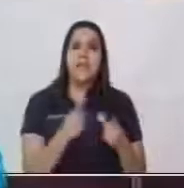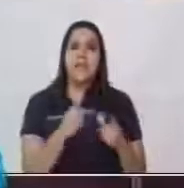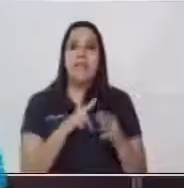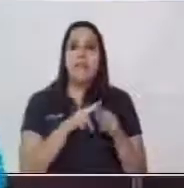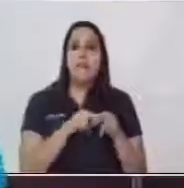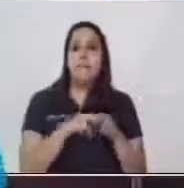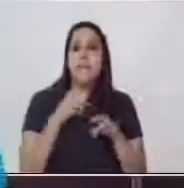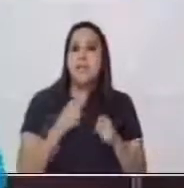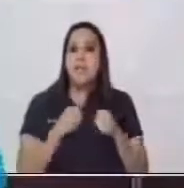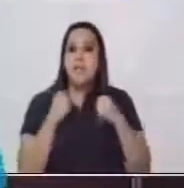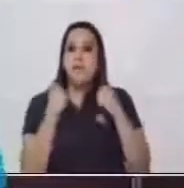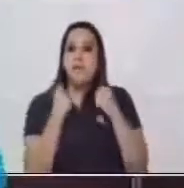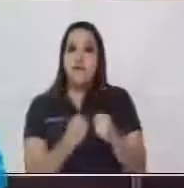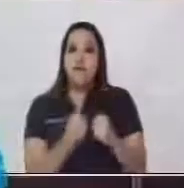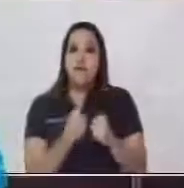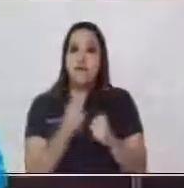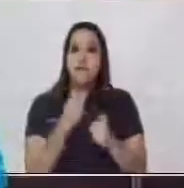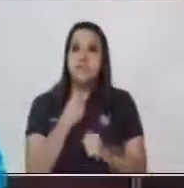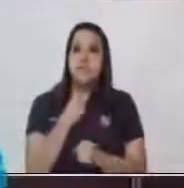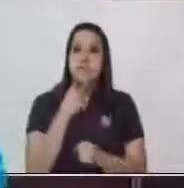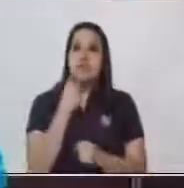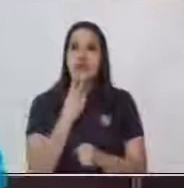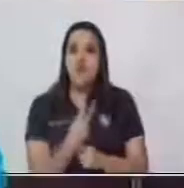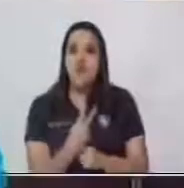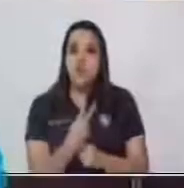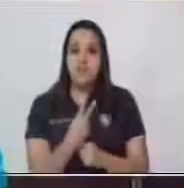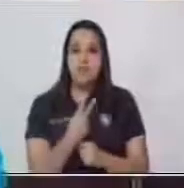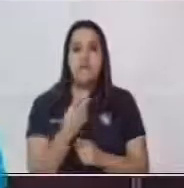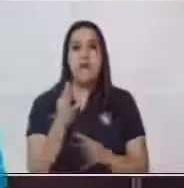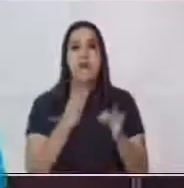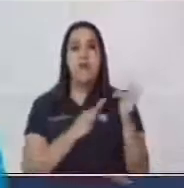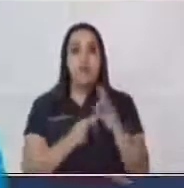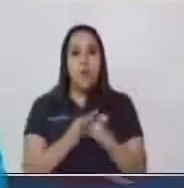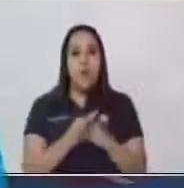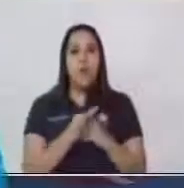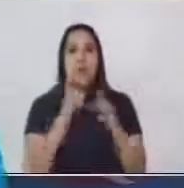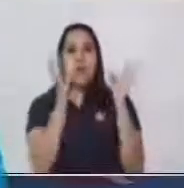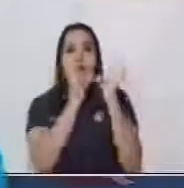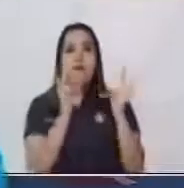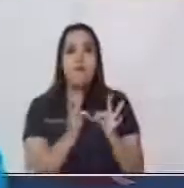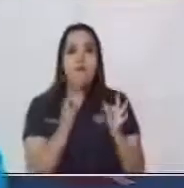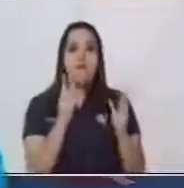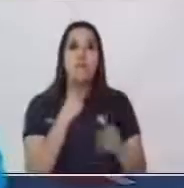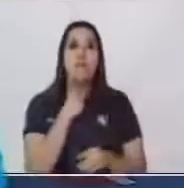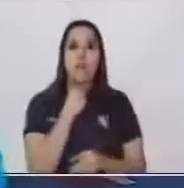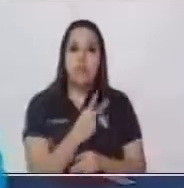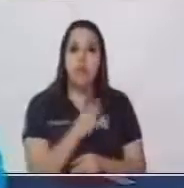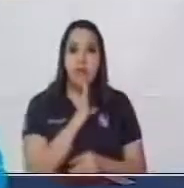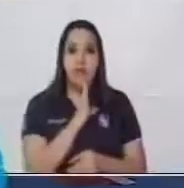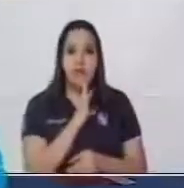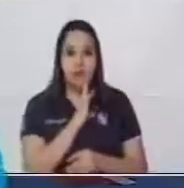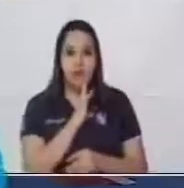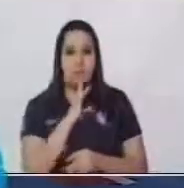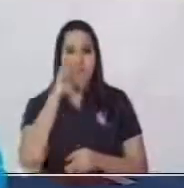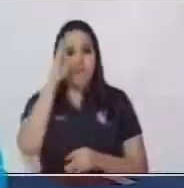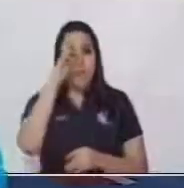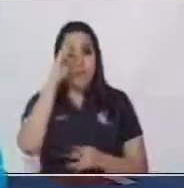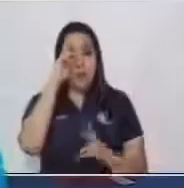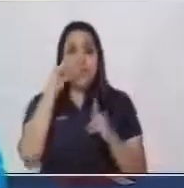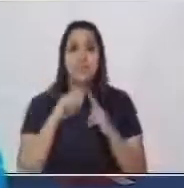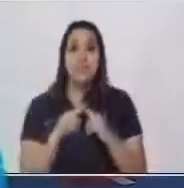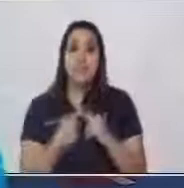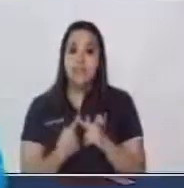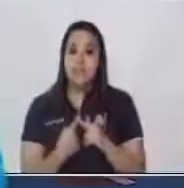ilocutiva, que quiere decir según la intención del hablante. Yo te mencioné al inicio según